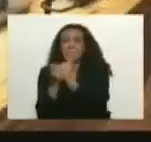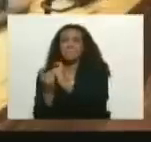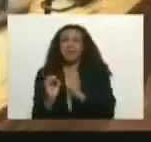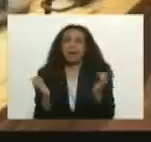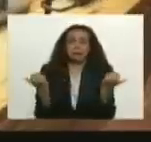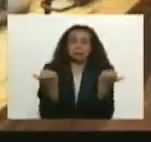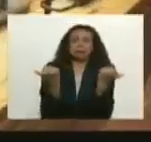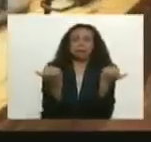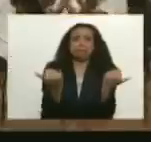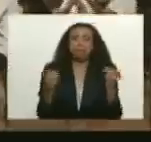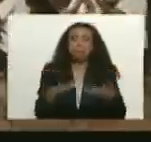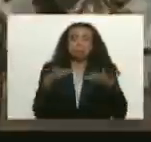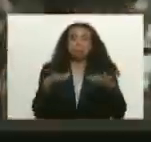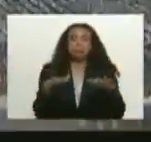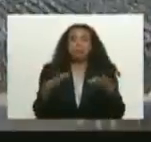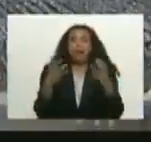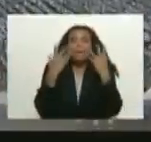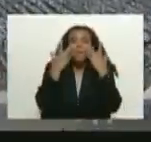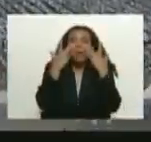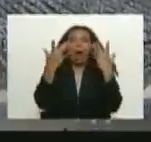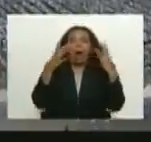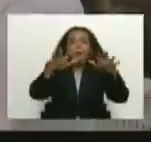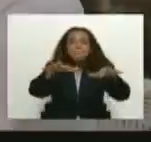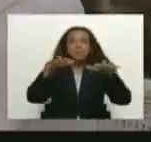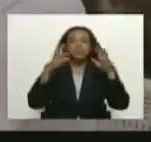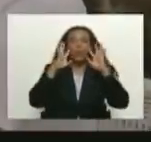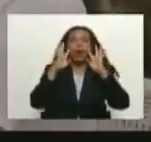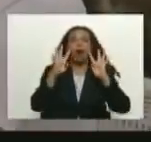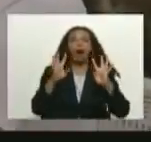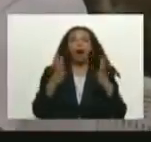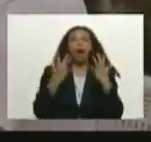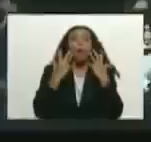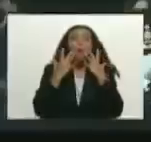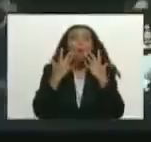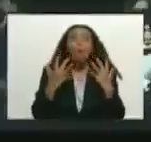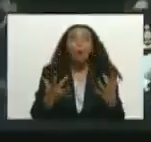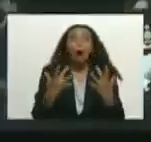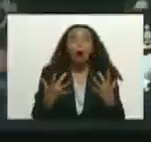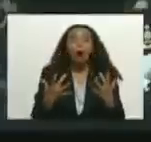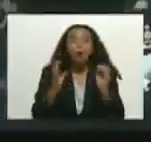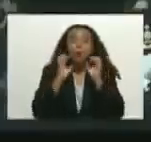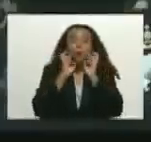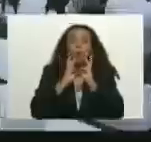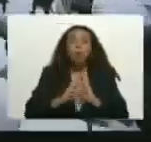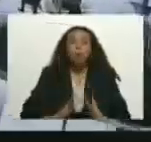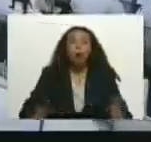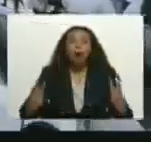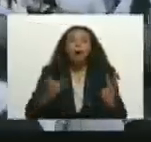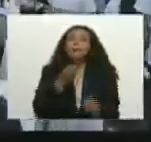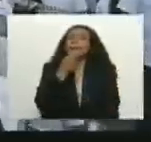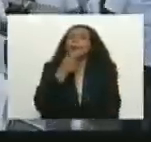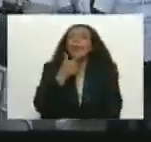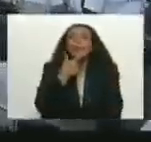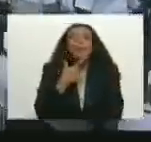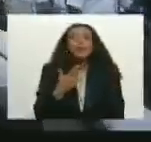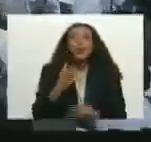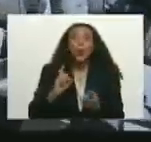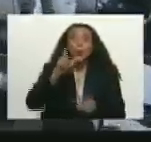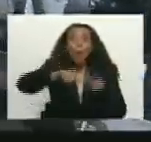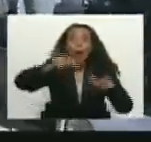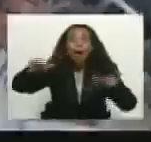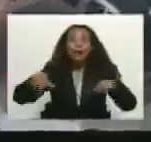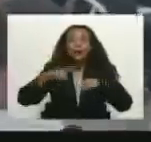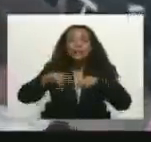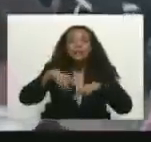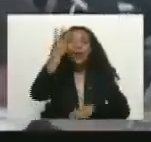Así es, ¿ah? Así es. Y el público estaba totalmente enloquecido. Y bueno, es muy bonito también poder ver cómo cada uno de estos